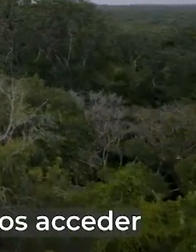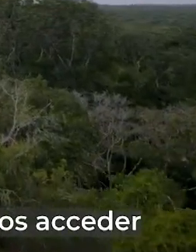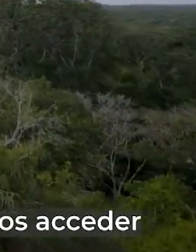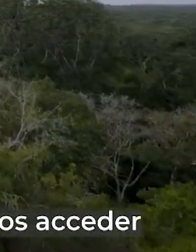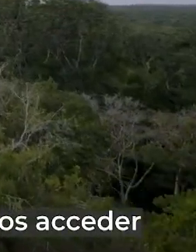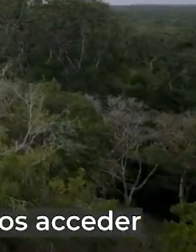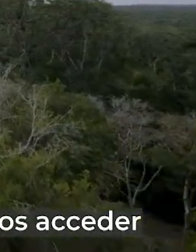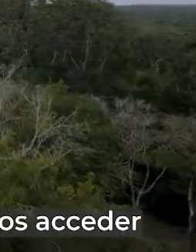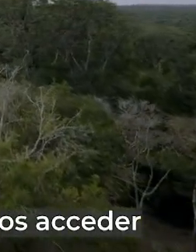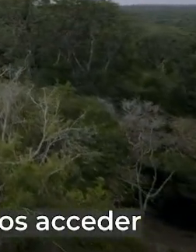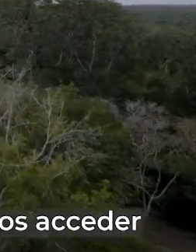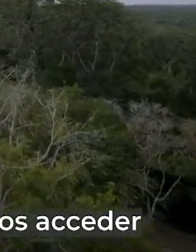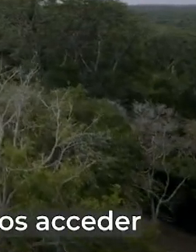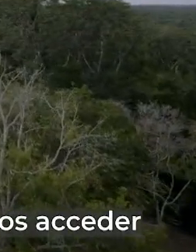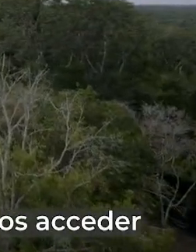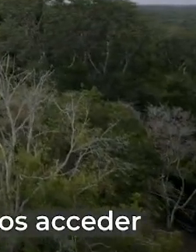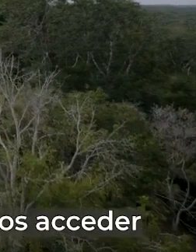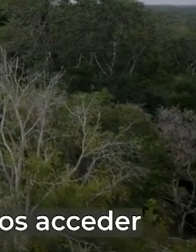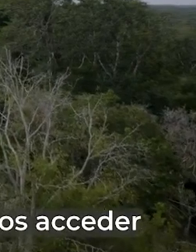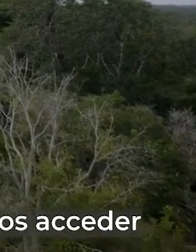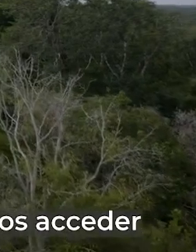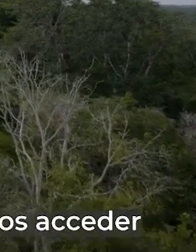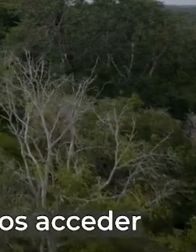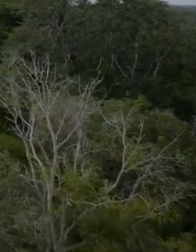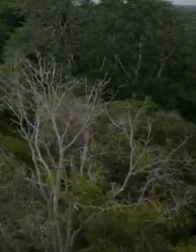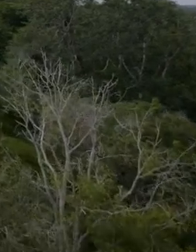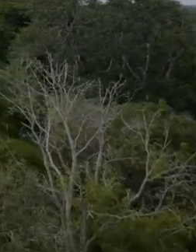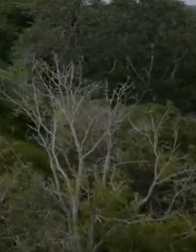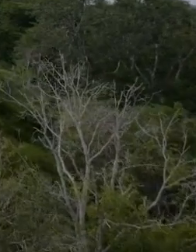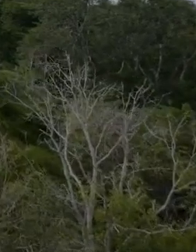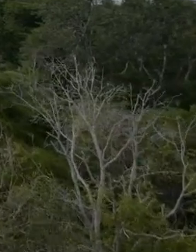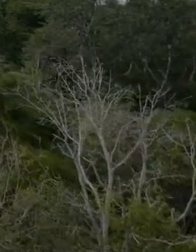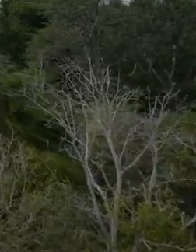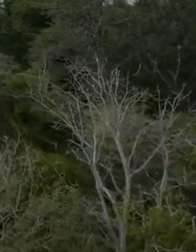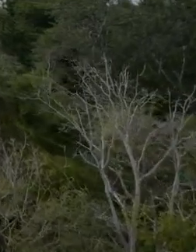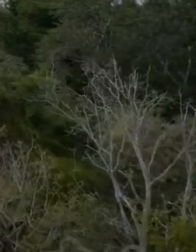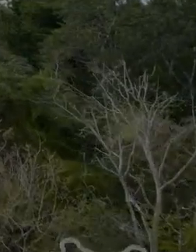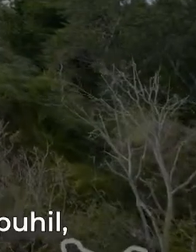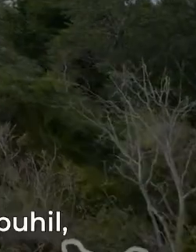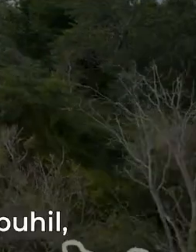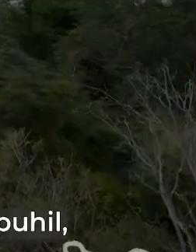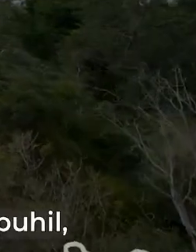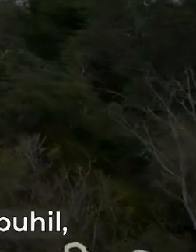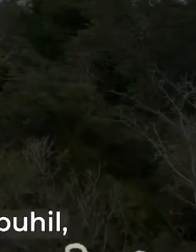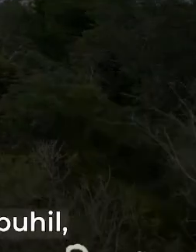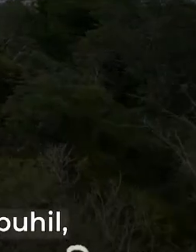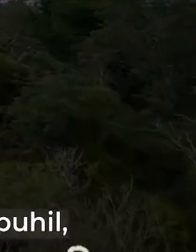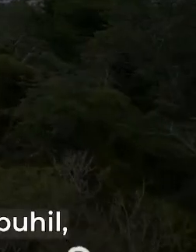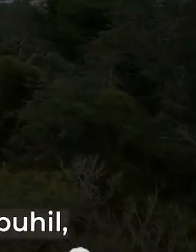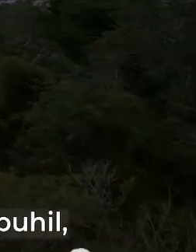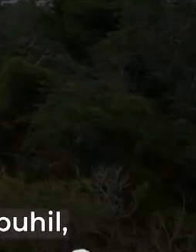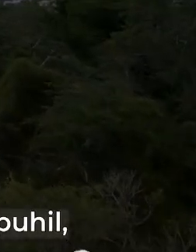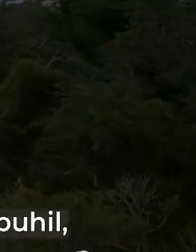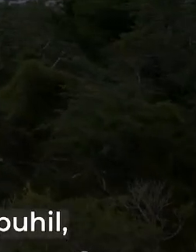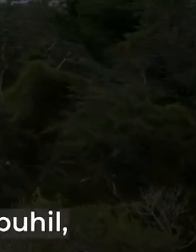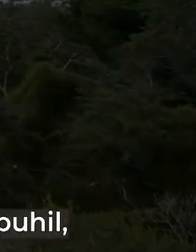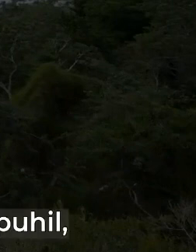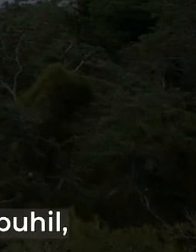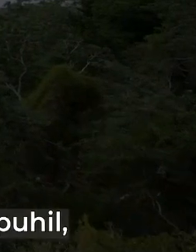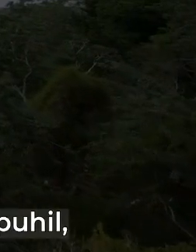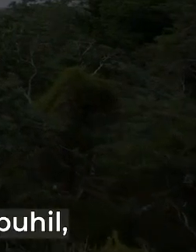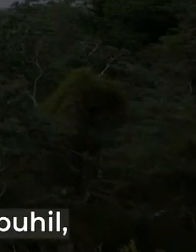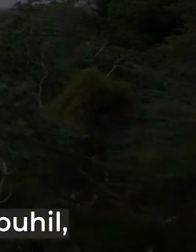Entre las maravillas culturales a las que podremos acceder por la ruta del Tren Maya, se encuentra la antigua ciudad maya